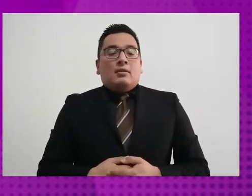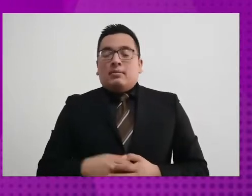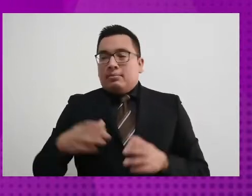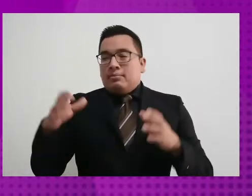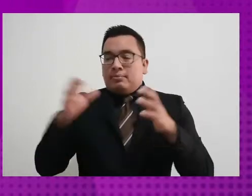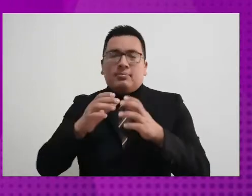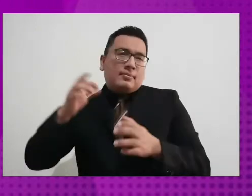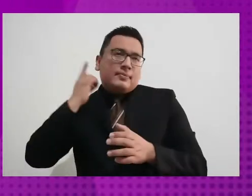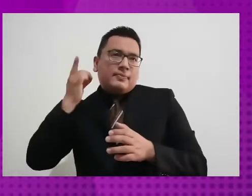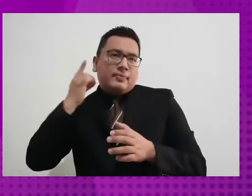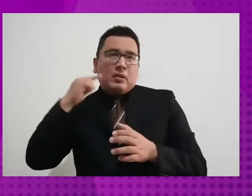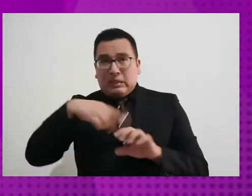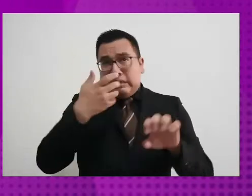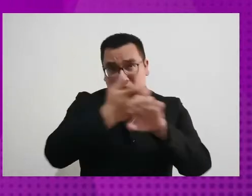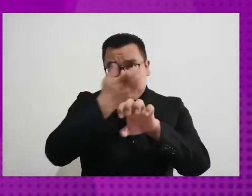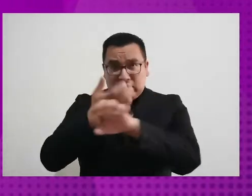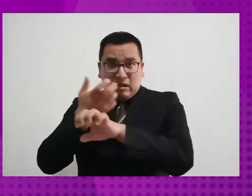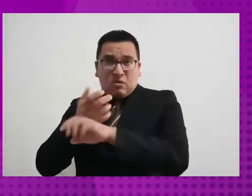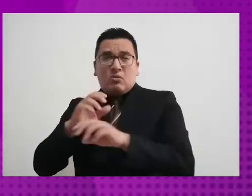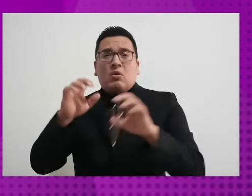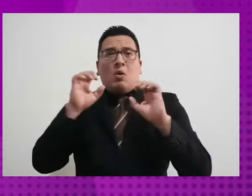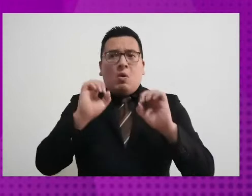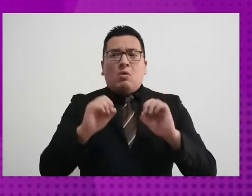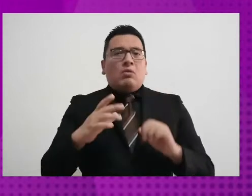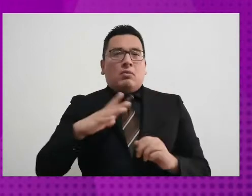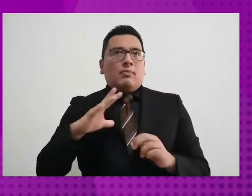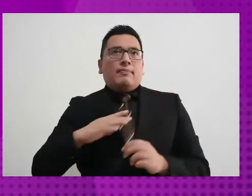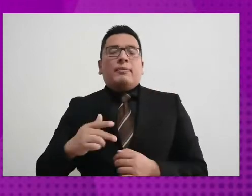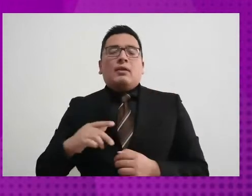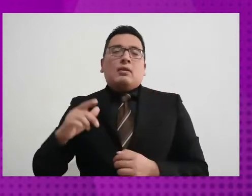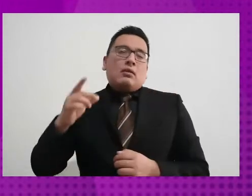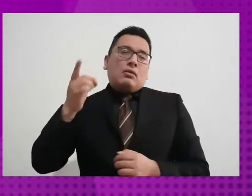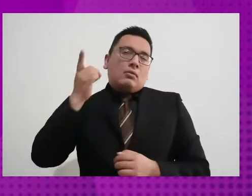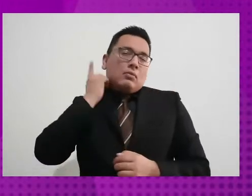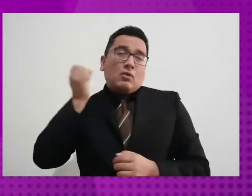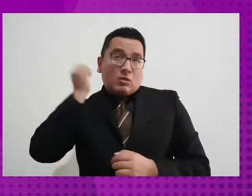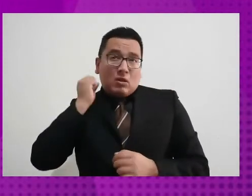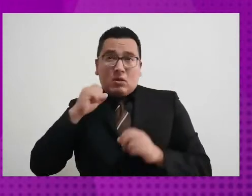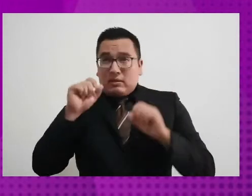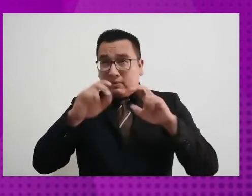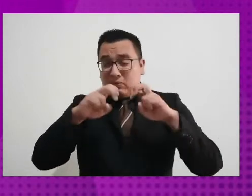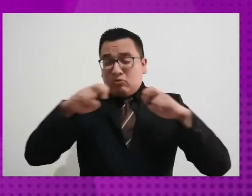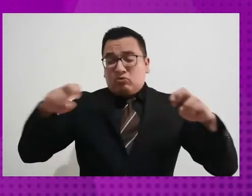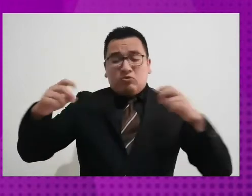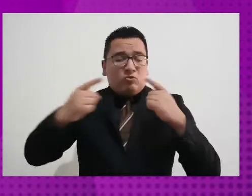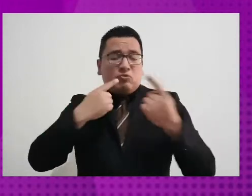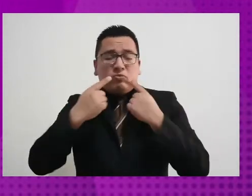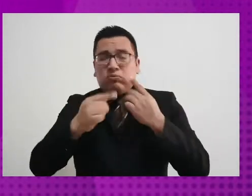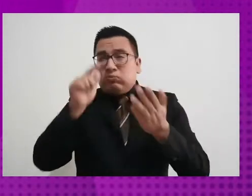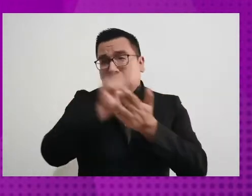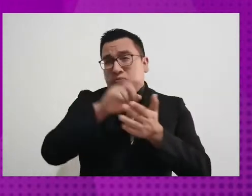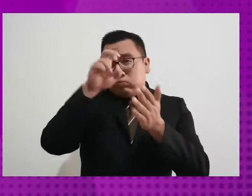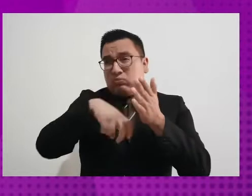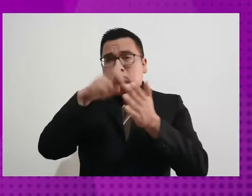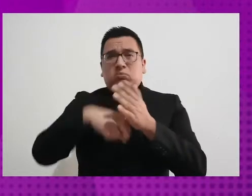del Congreso Federal como de los congresos estatales de diferentes reformas a lo largo de 30 años. La mayor incorporación de mujeres